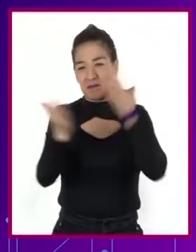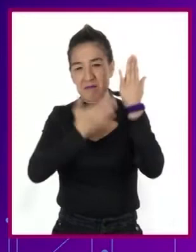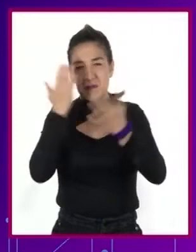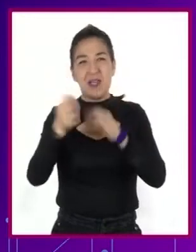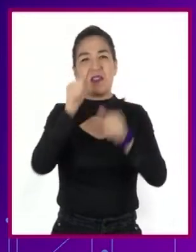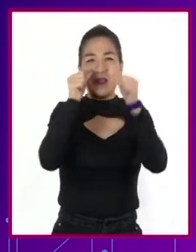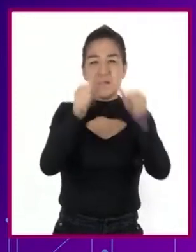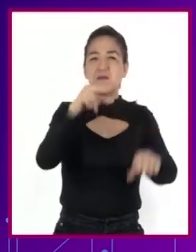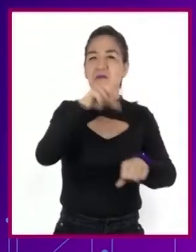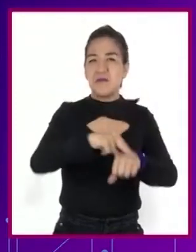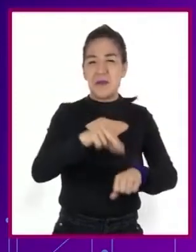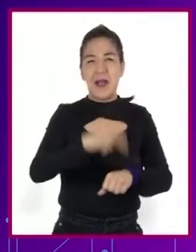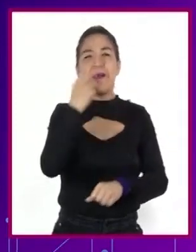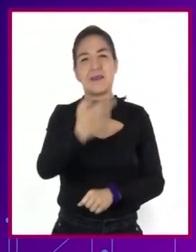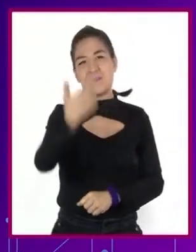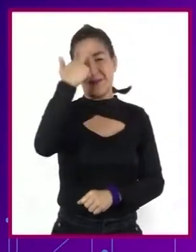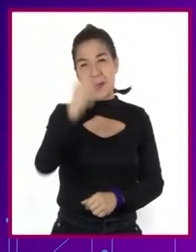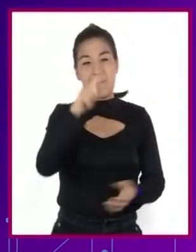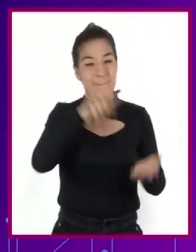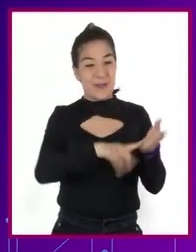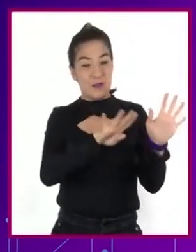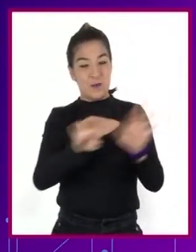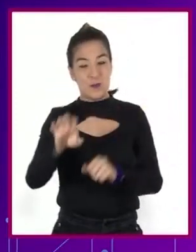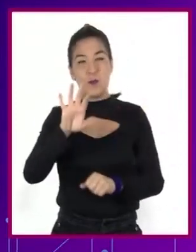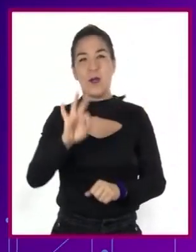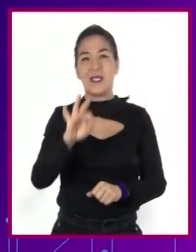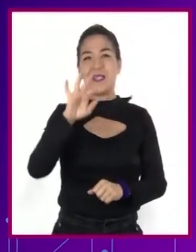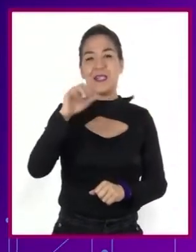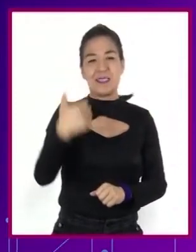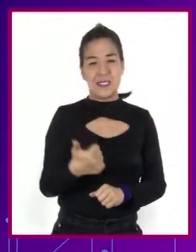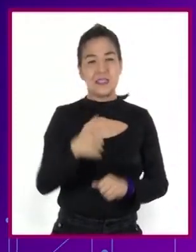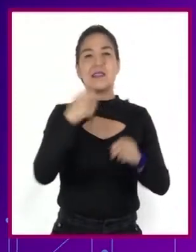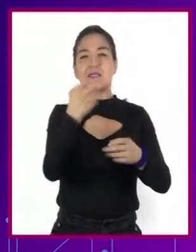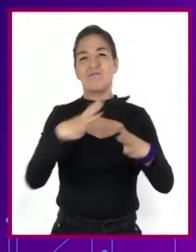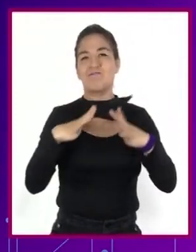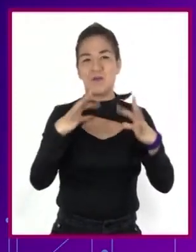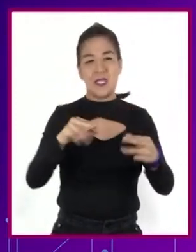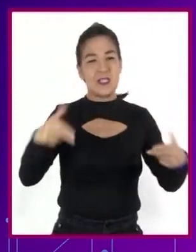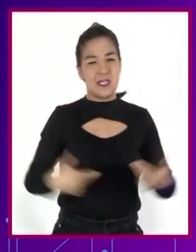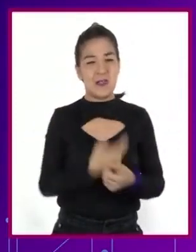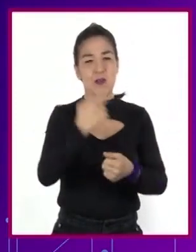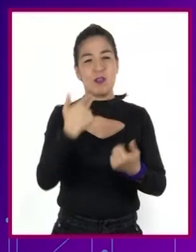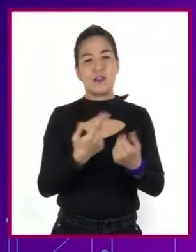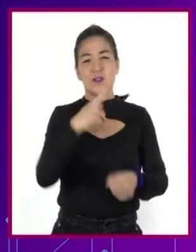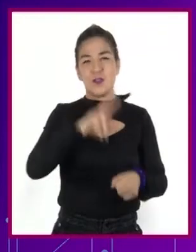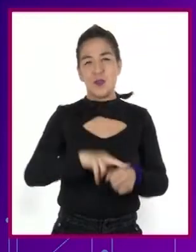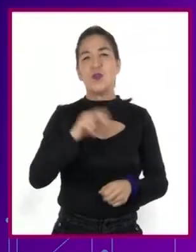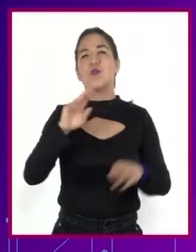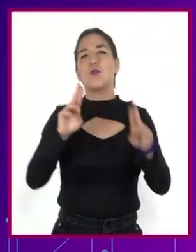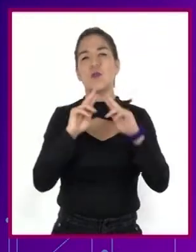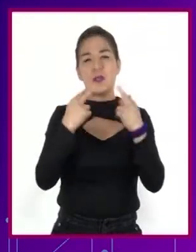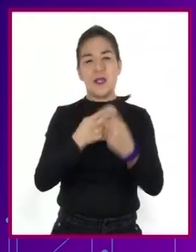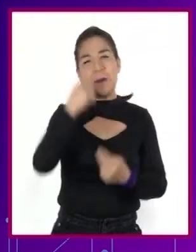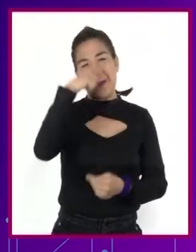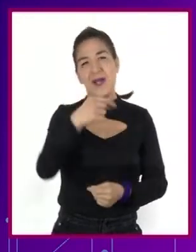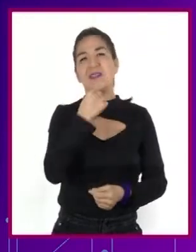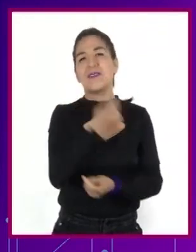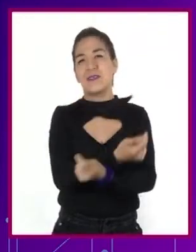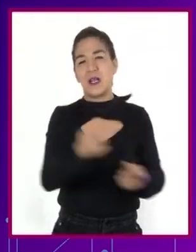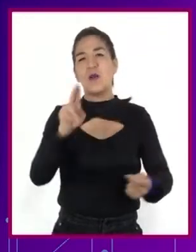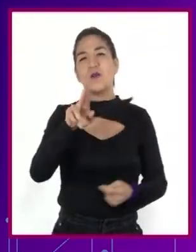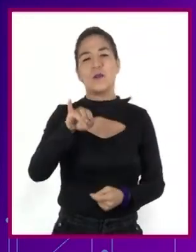salud, por lo que se creó en 1946 el Fondo de las Naciones Unidas para la Niñez, la UNICEF.